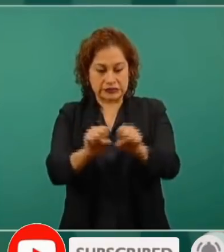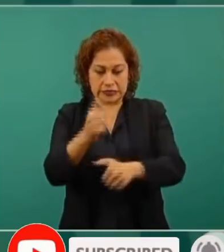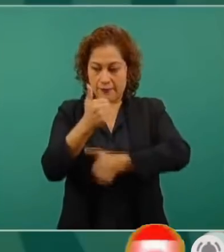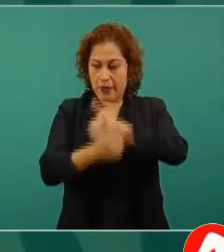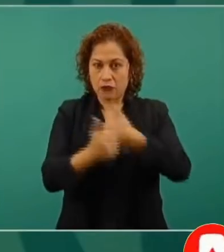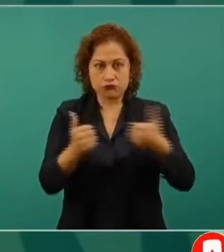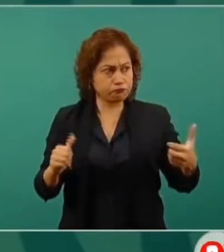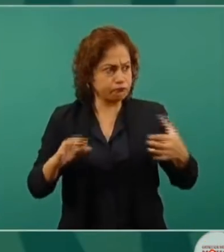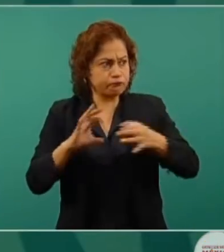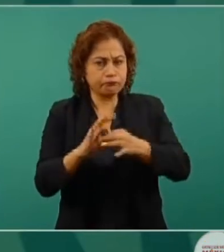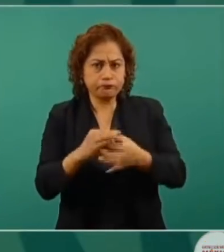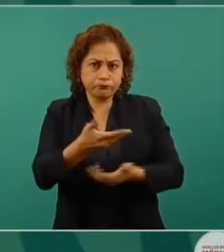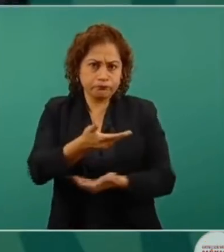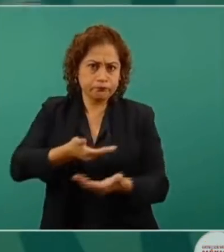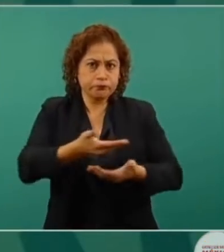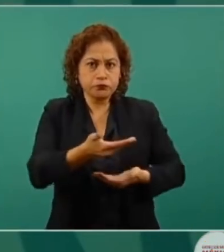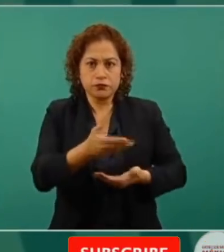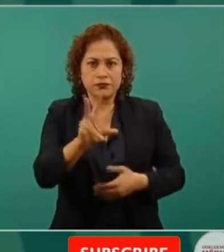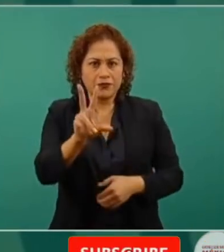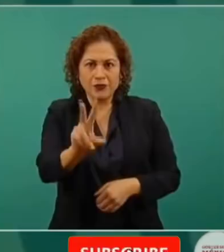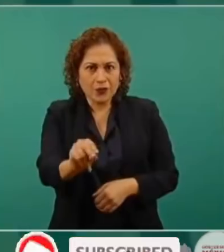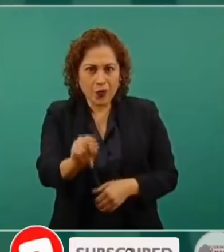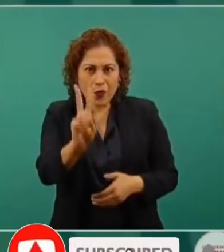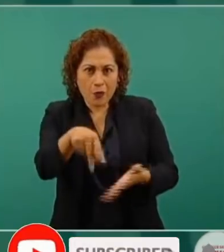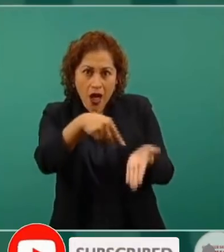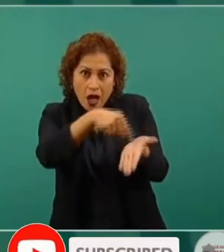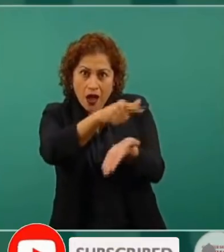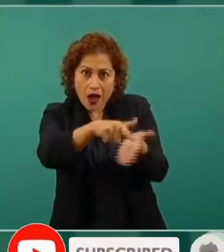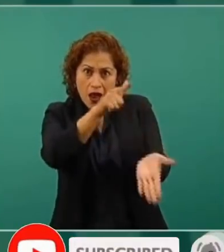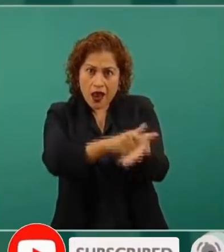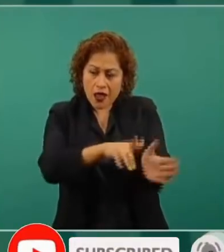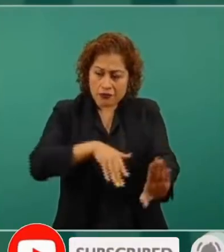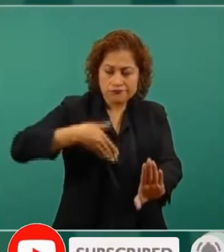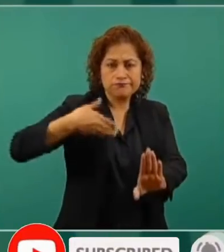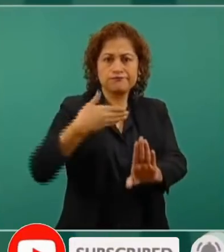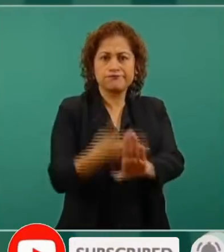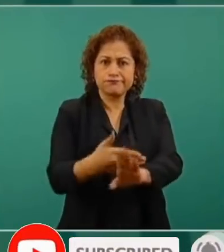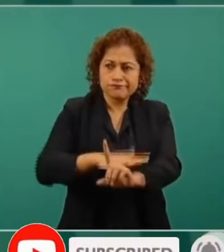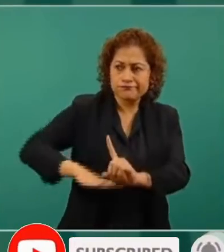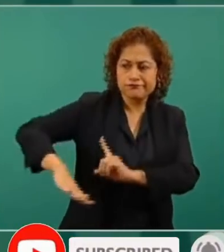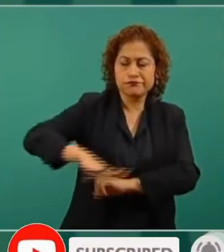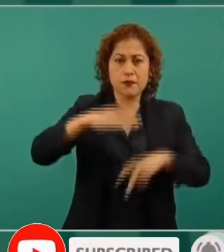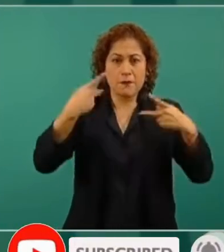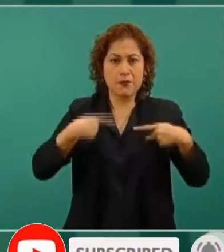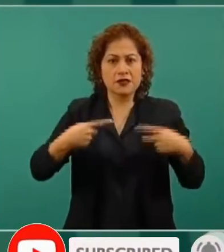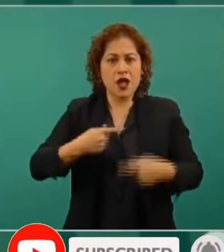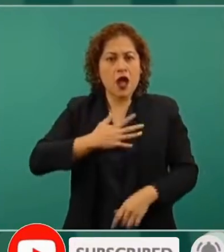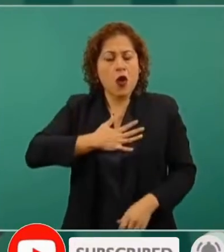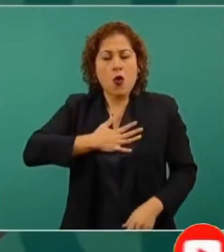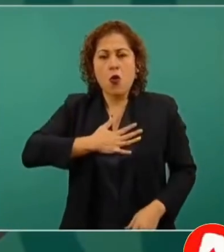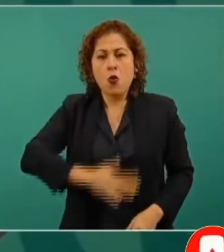atraco, es un sistema de beneficio a los privados, es un sistema de injusticia